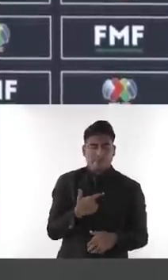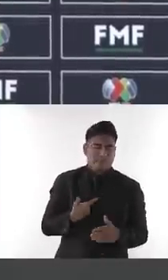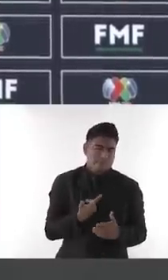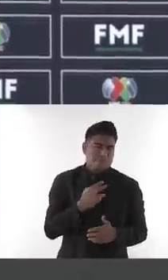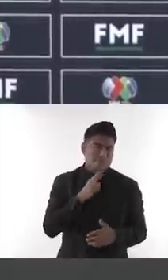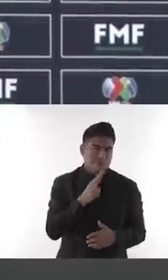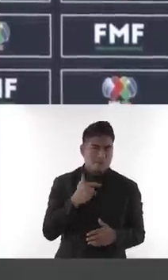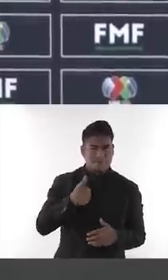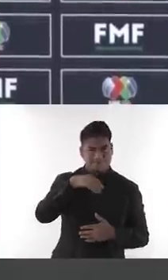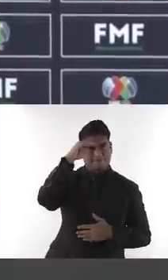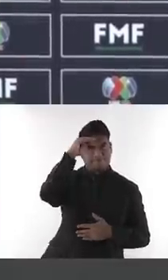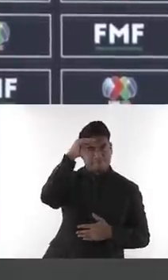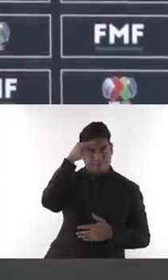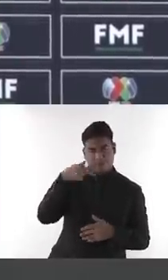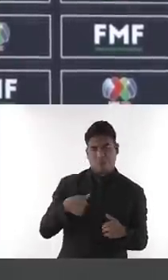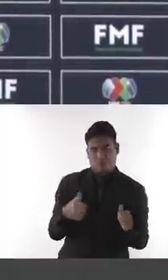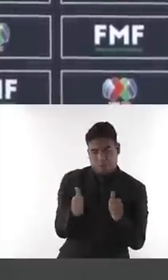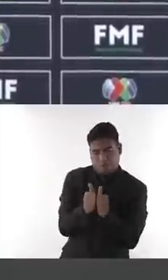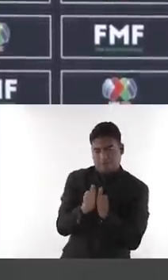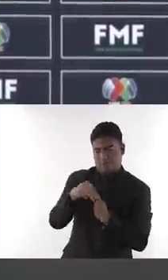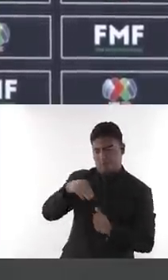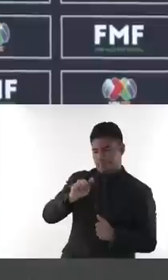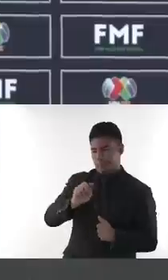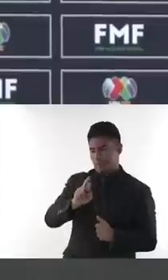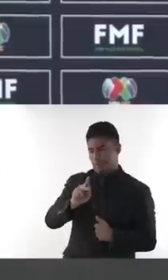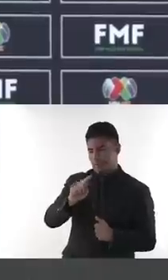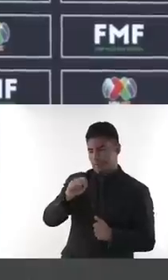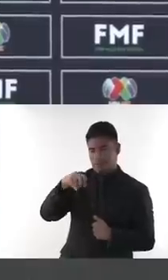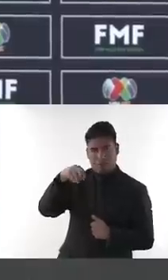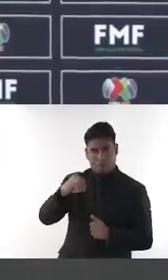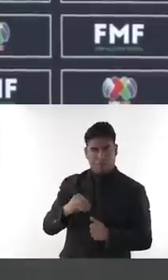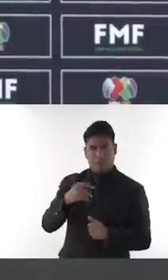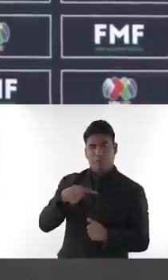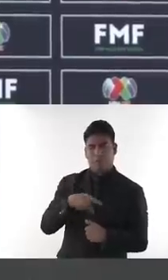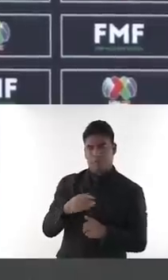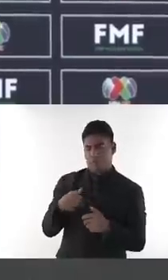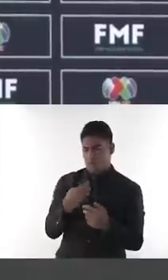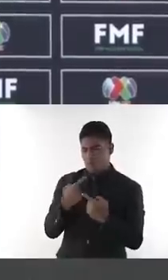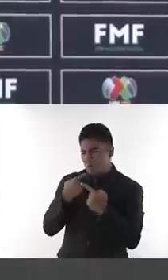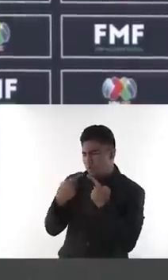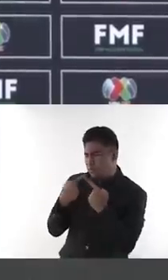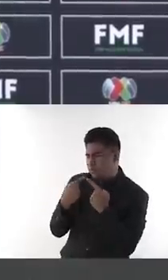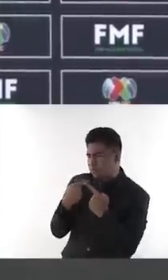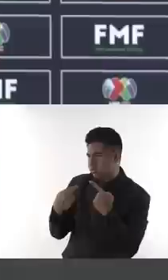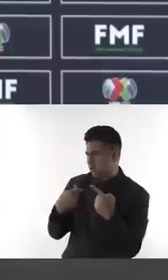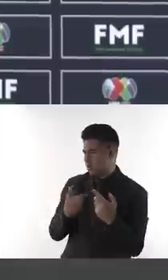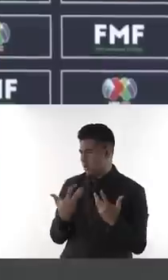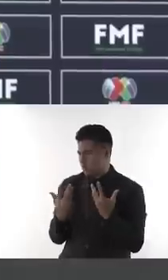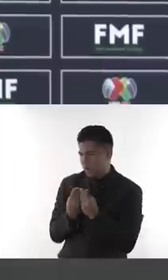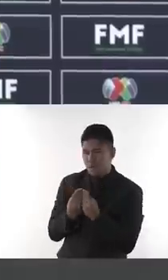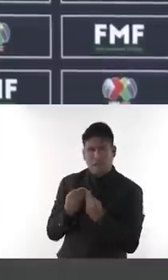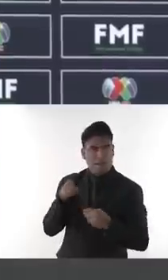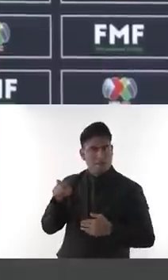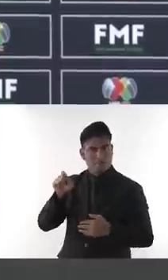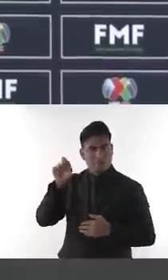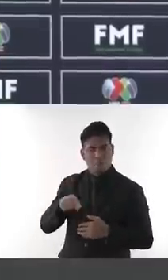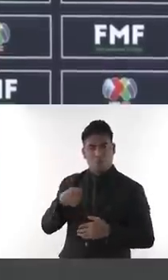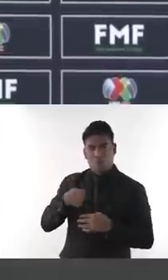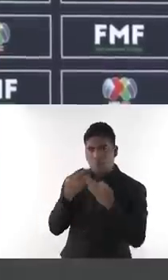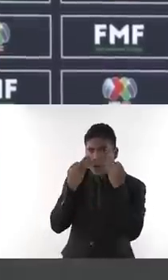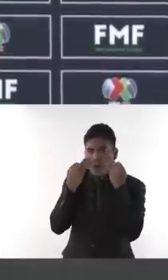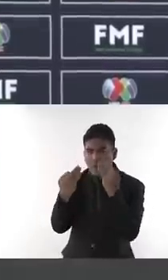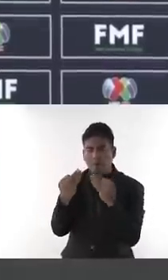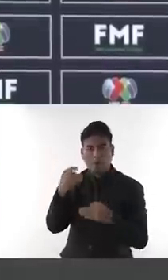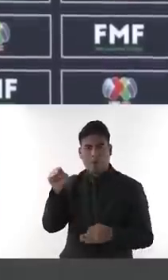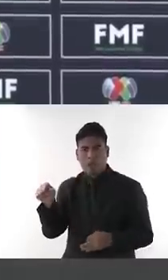En sus pláticas personales me tocó estar en más de una de ellas, cómo él incentivaba al jugador mexicano a decirle, si